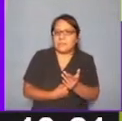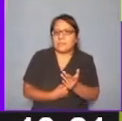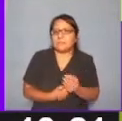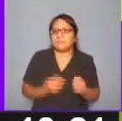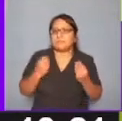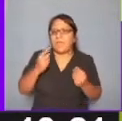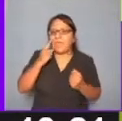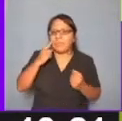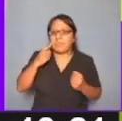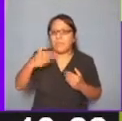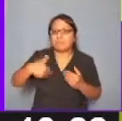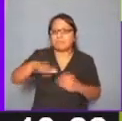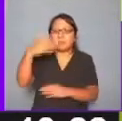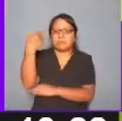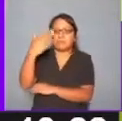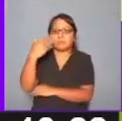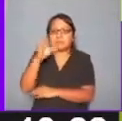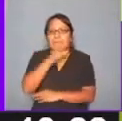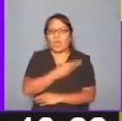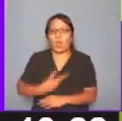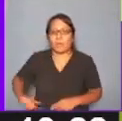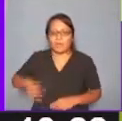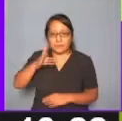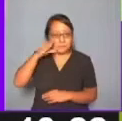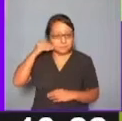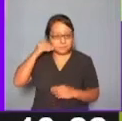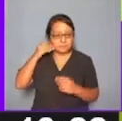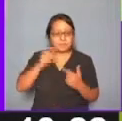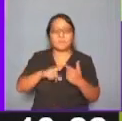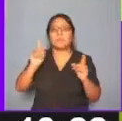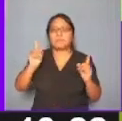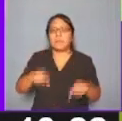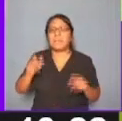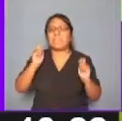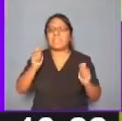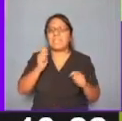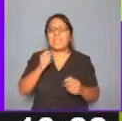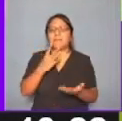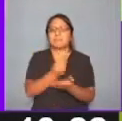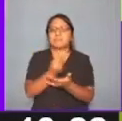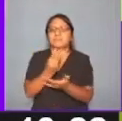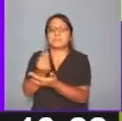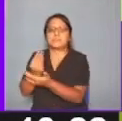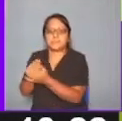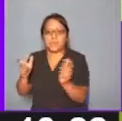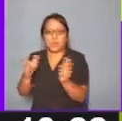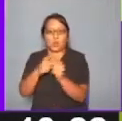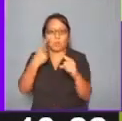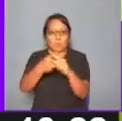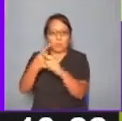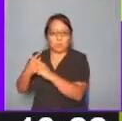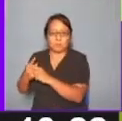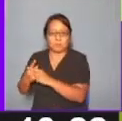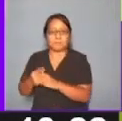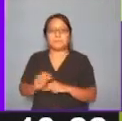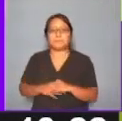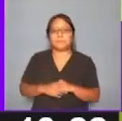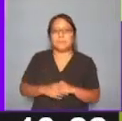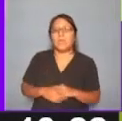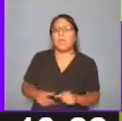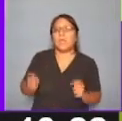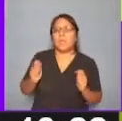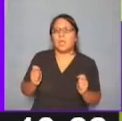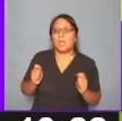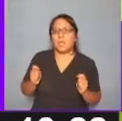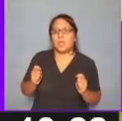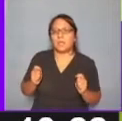que era la fecha para el mensaje del gobernador, también establecer las autoridades de la Cámara en cuanto a lo que son